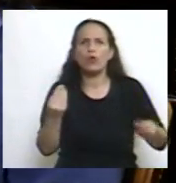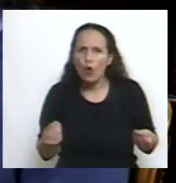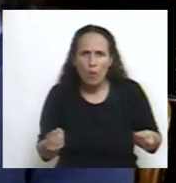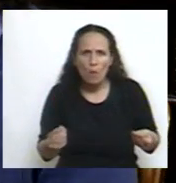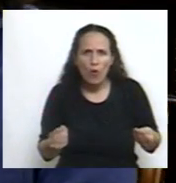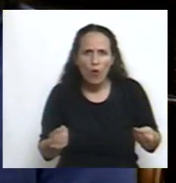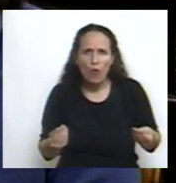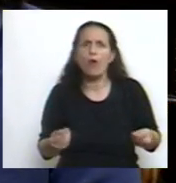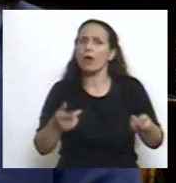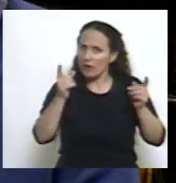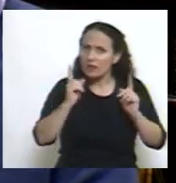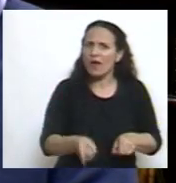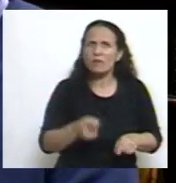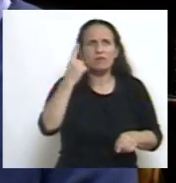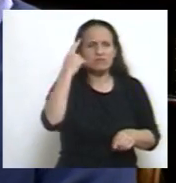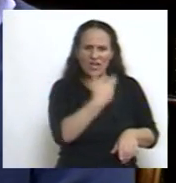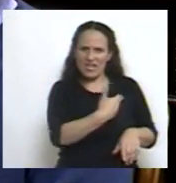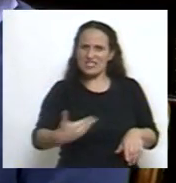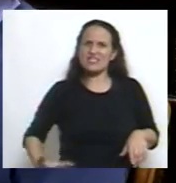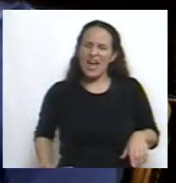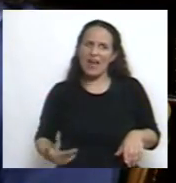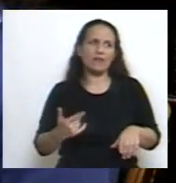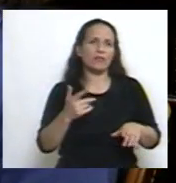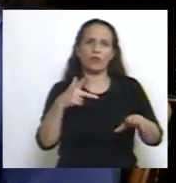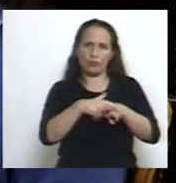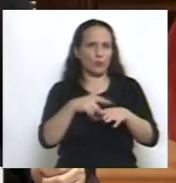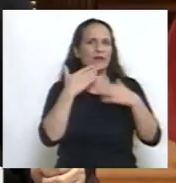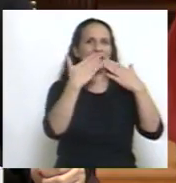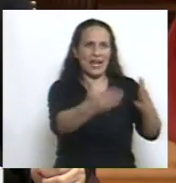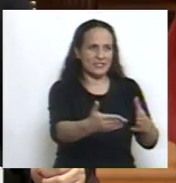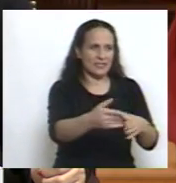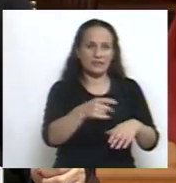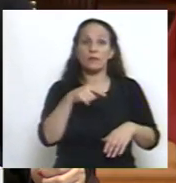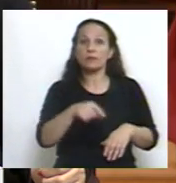enorme cantidad de recursos que tienen hoy los estados. Gracias, diputado. Para